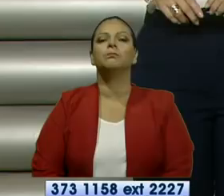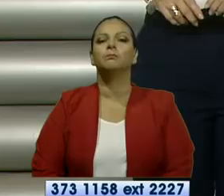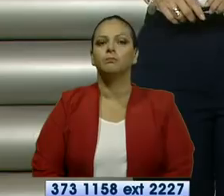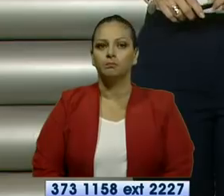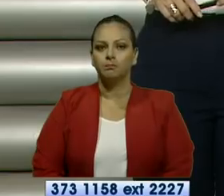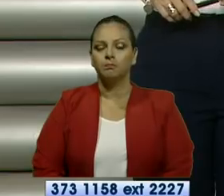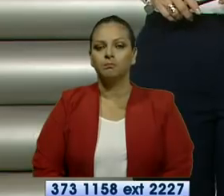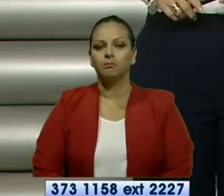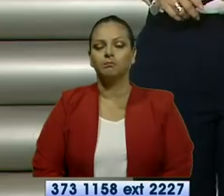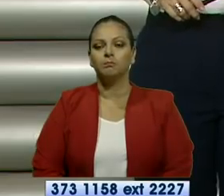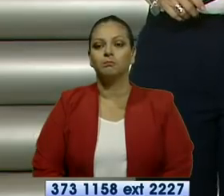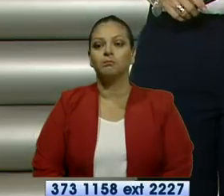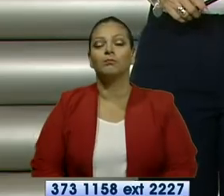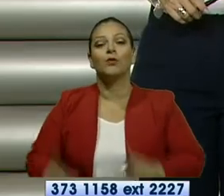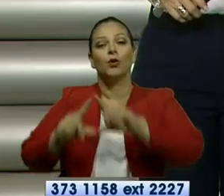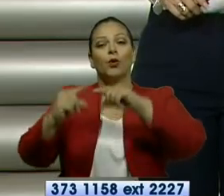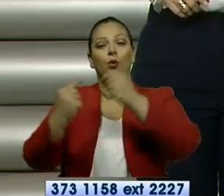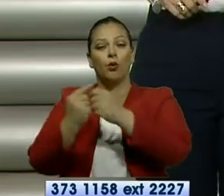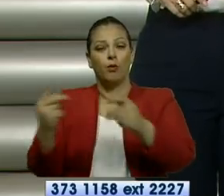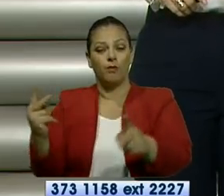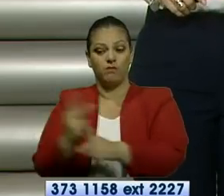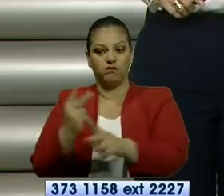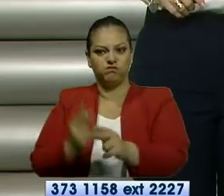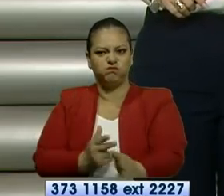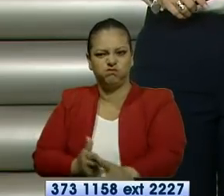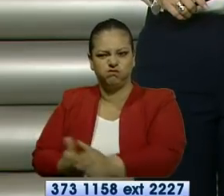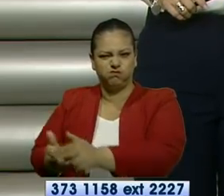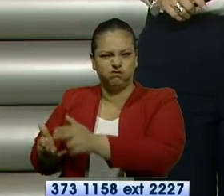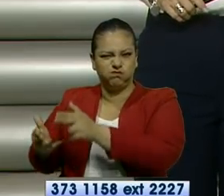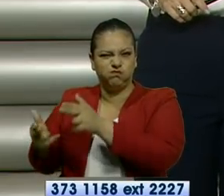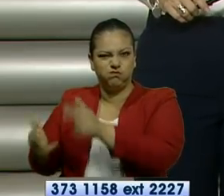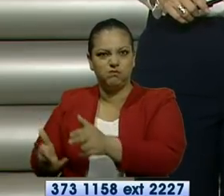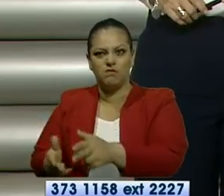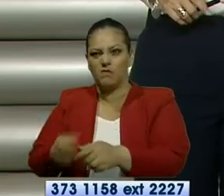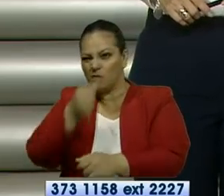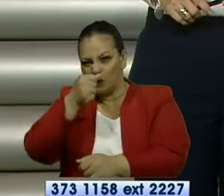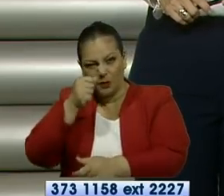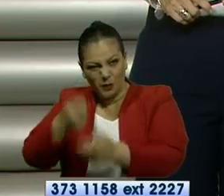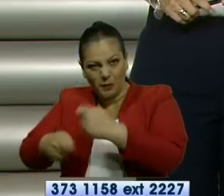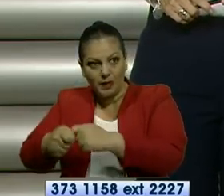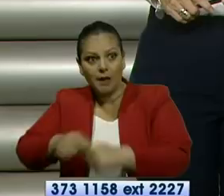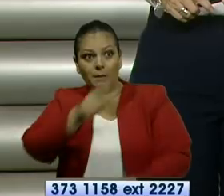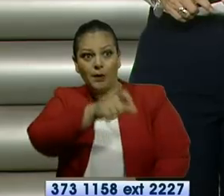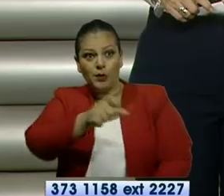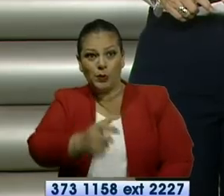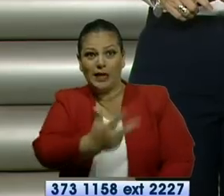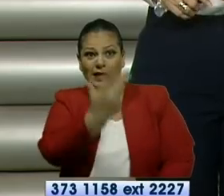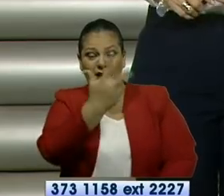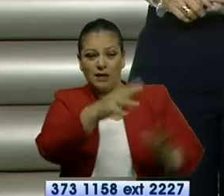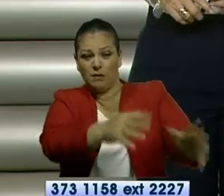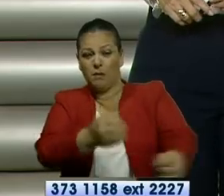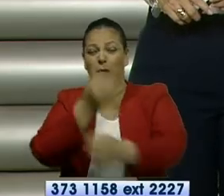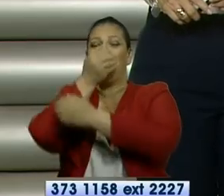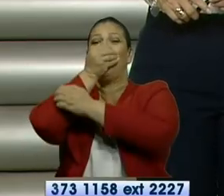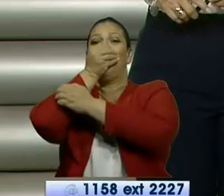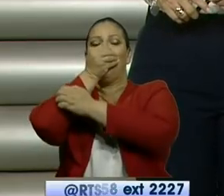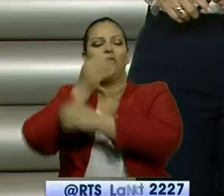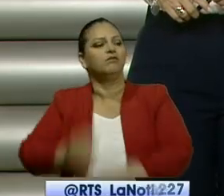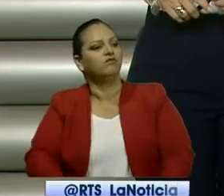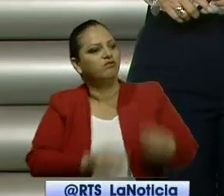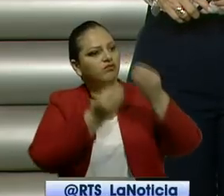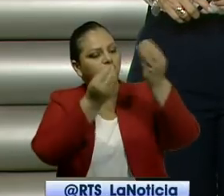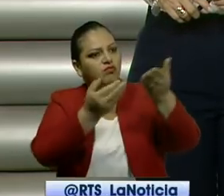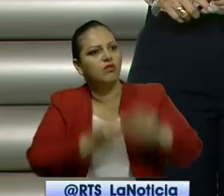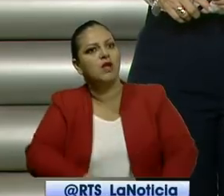del ministro César Navas causaron sorpresa en los familiares de los comunicadores secuestrados en Mataje. Ellos exigen al gobierno